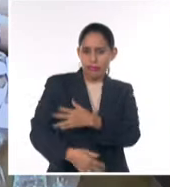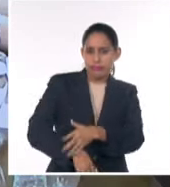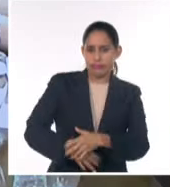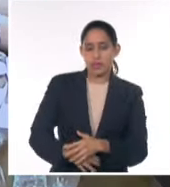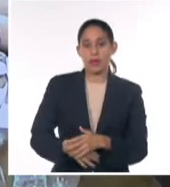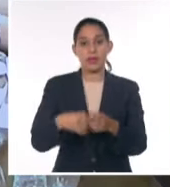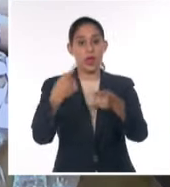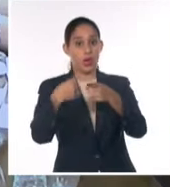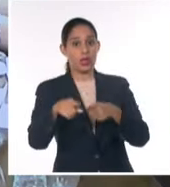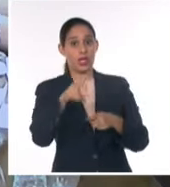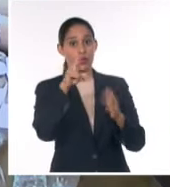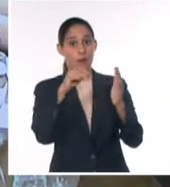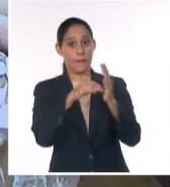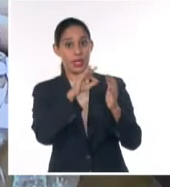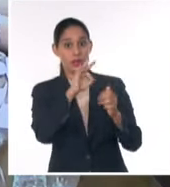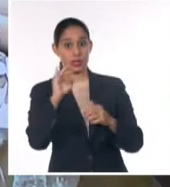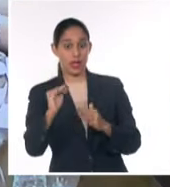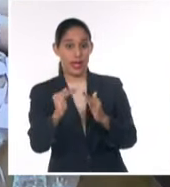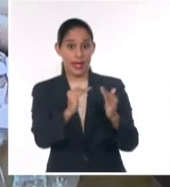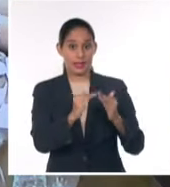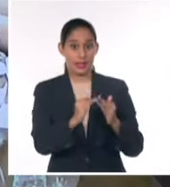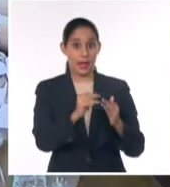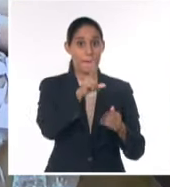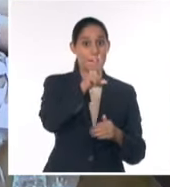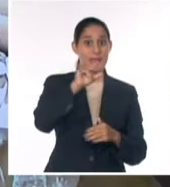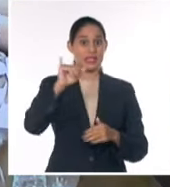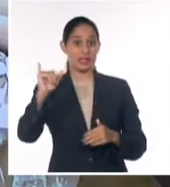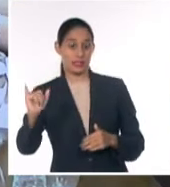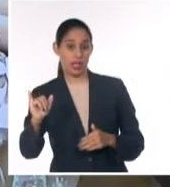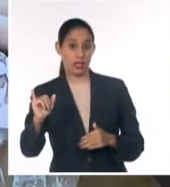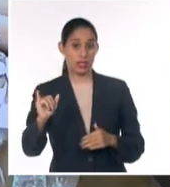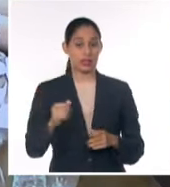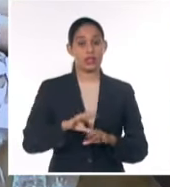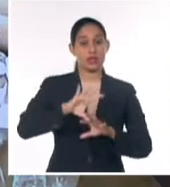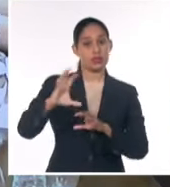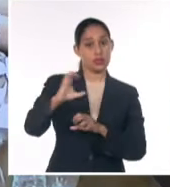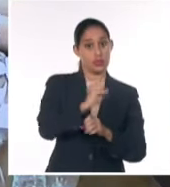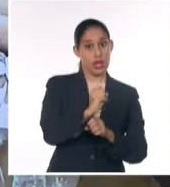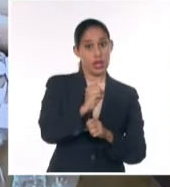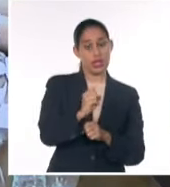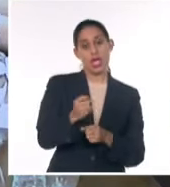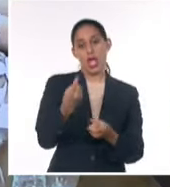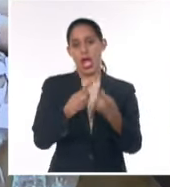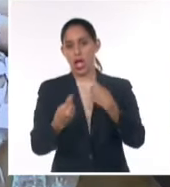de vivienda, 26 totales y 1.992 parciales,